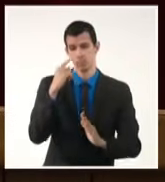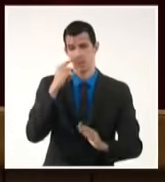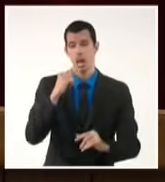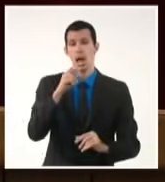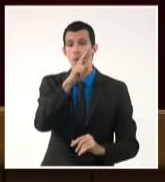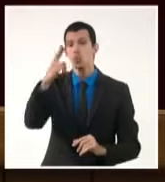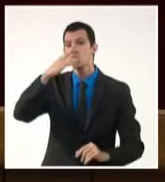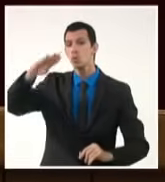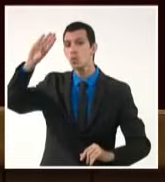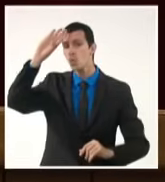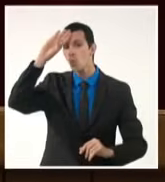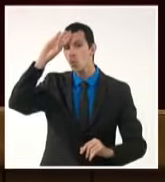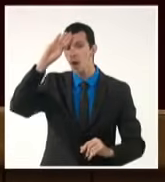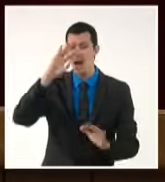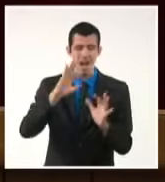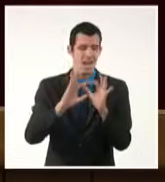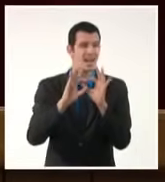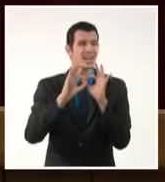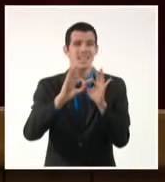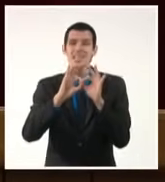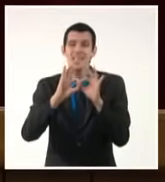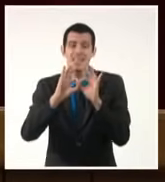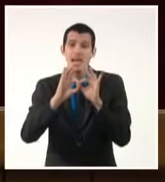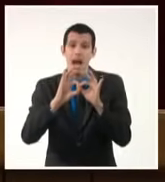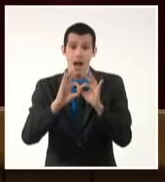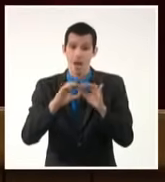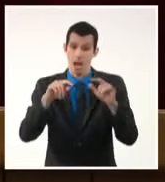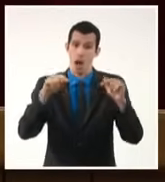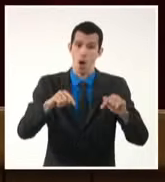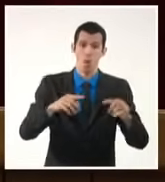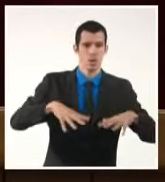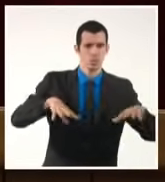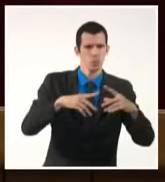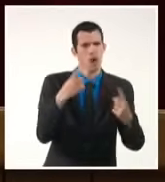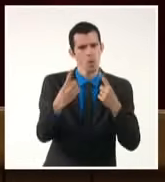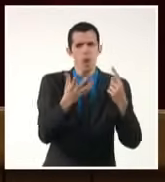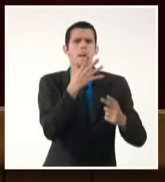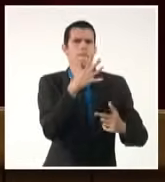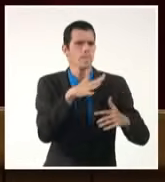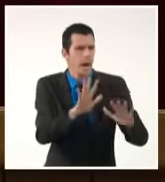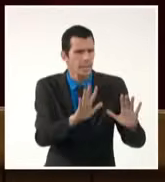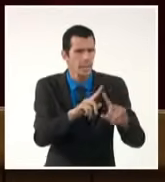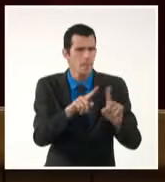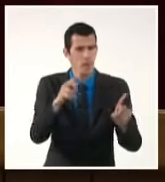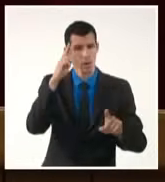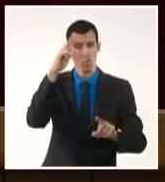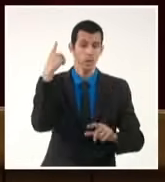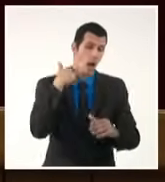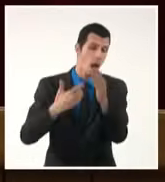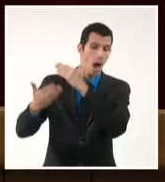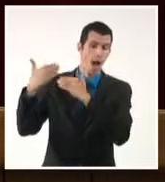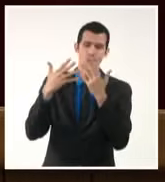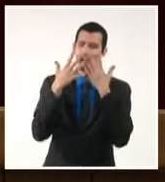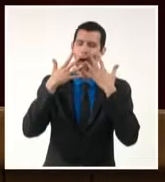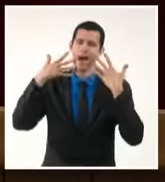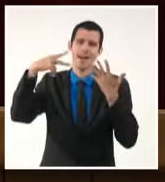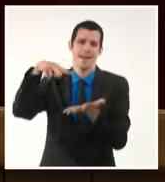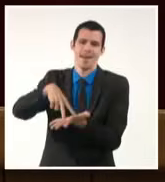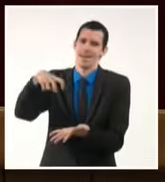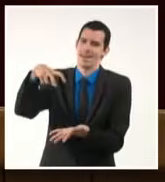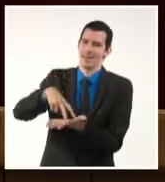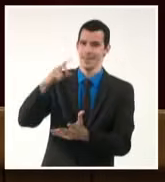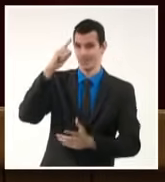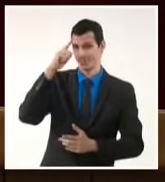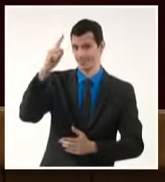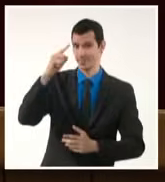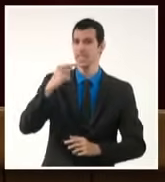la hora de mayor celebración y alegría lo siguiente, y cito: la alegría es inmensa y sin